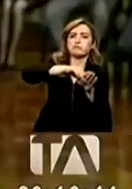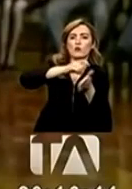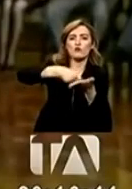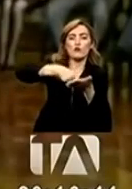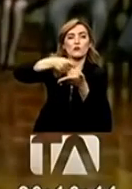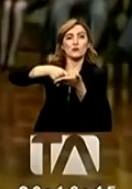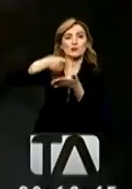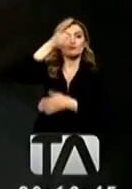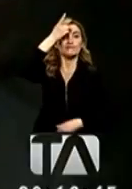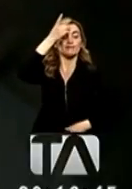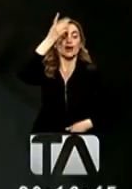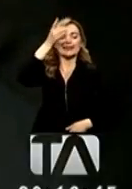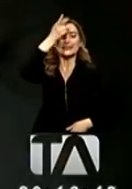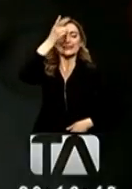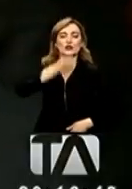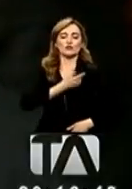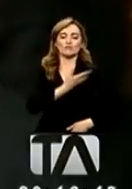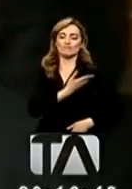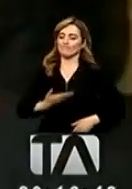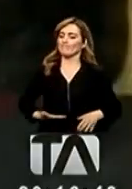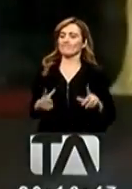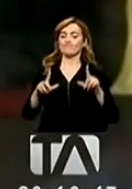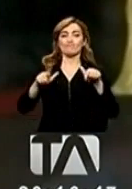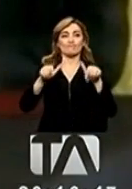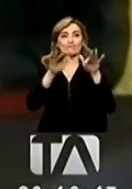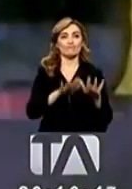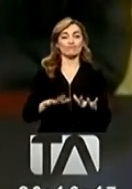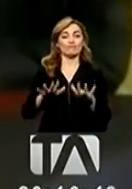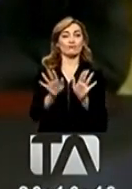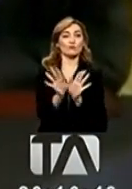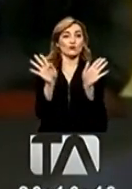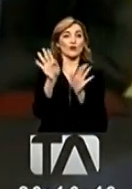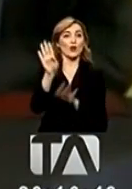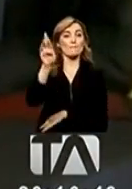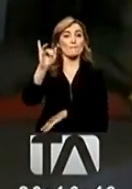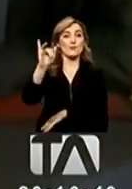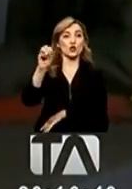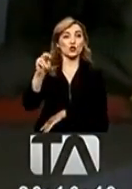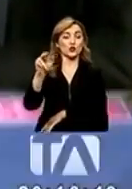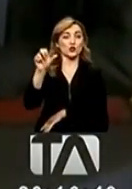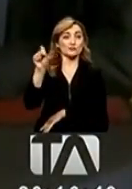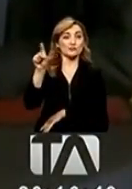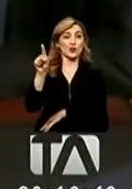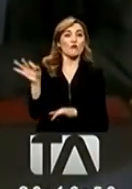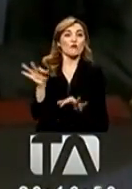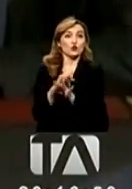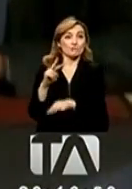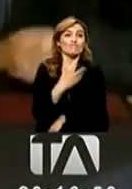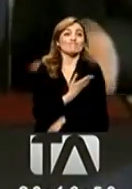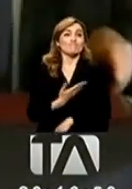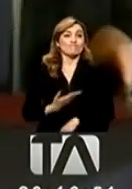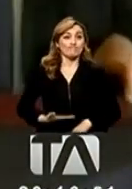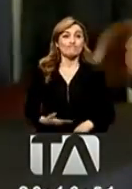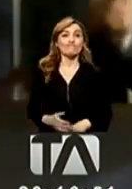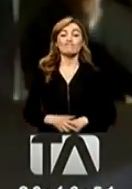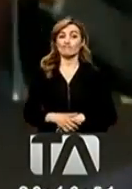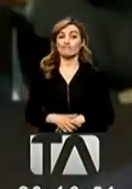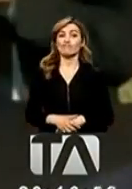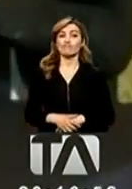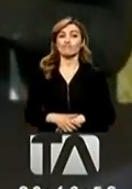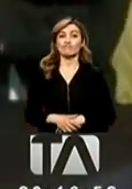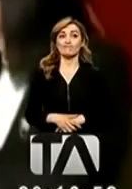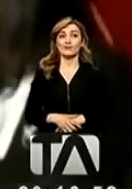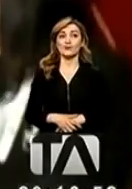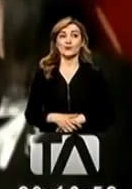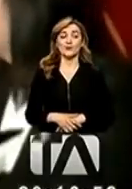toma decisiones. Será el secretario general de la presidencia, José Augusto Briones, quien ahora asuma las funciones de la vicepresidenta María Alejandra